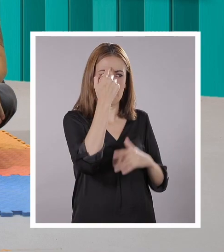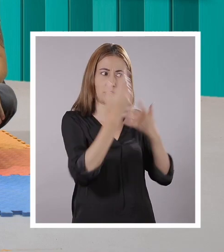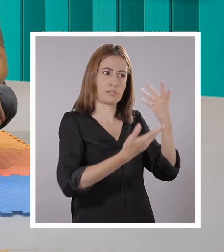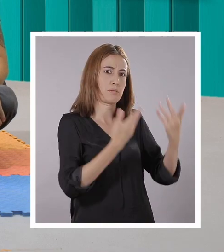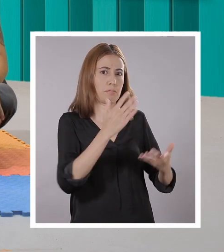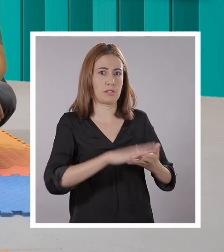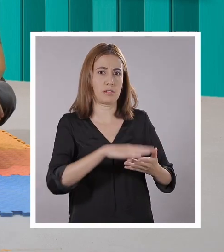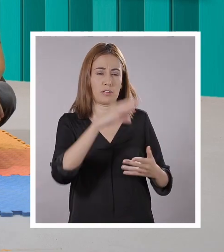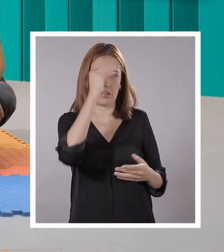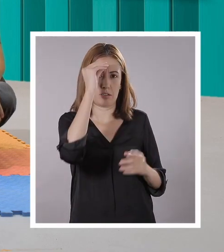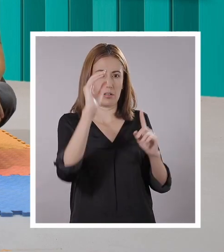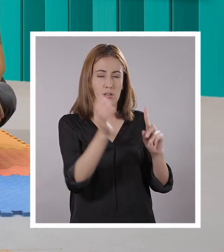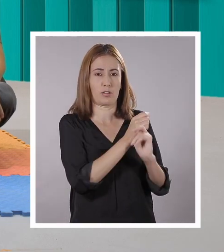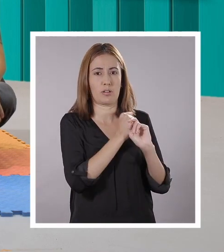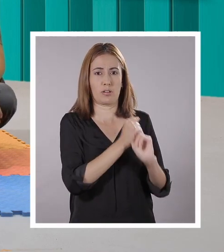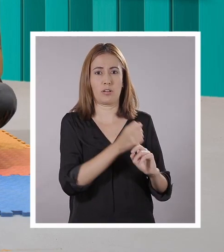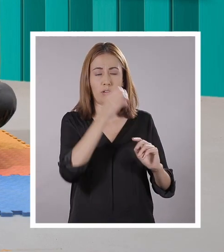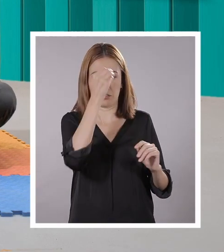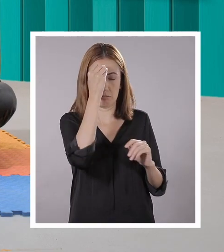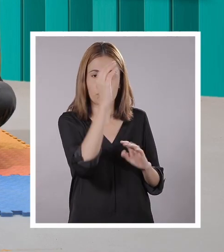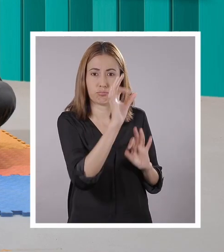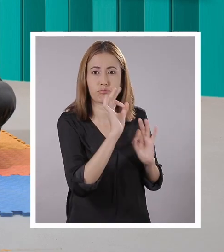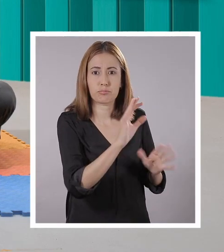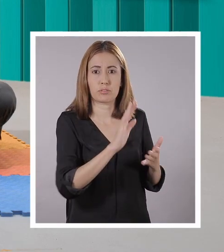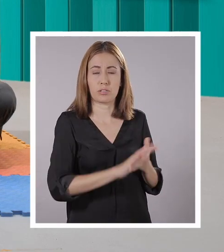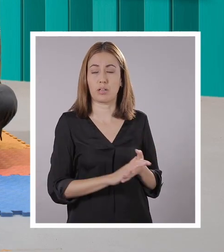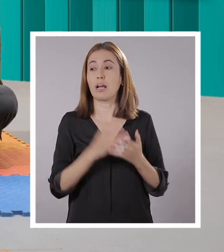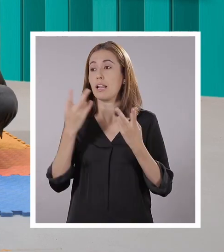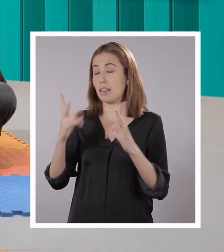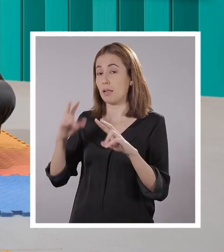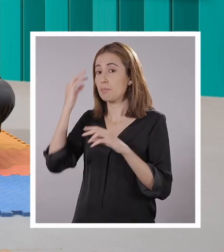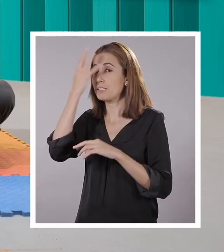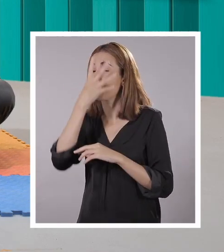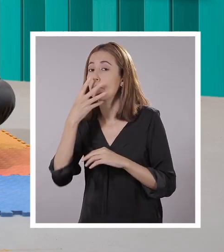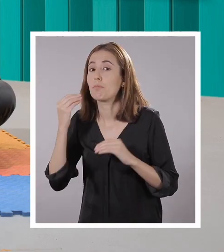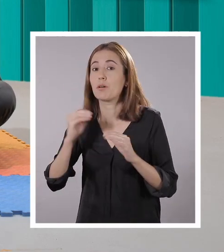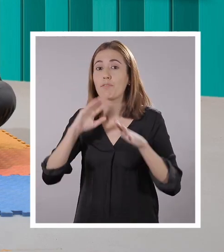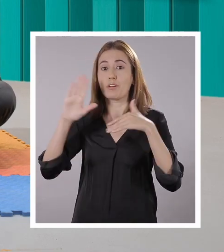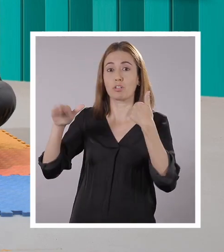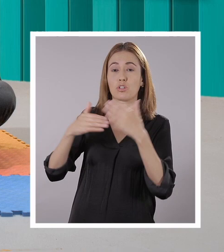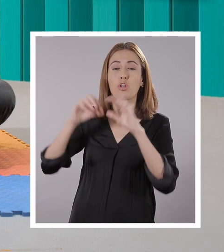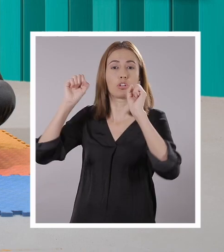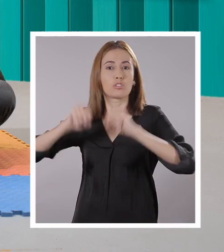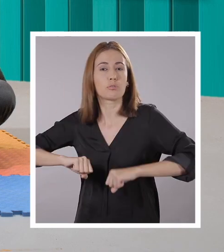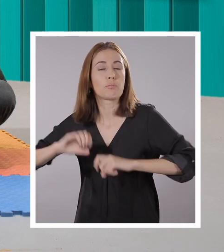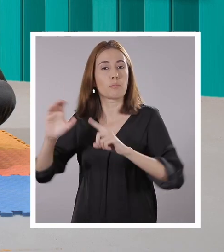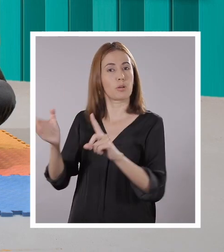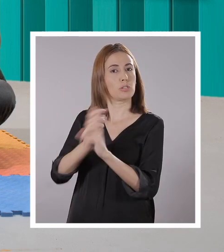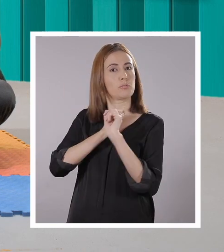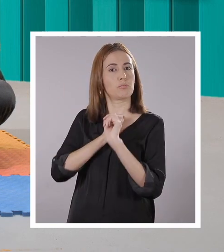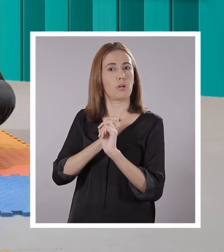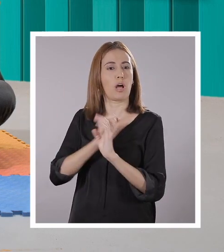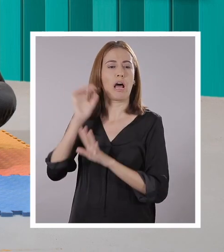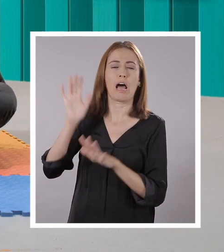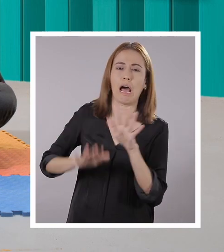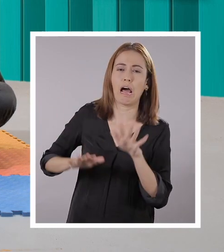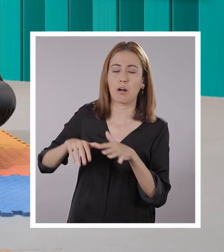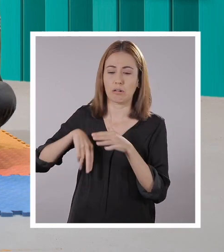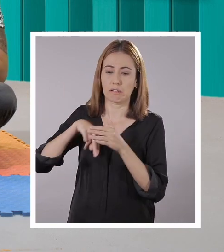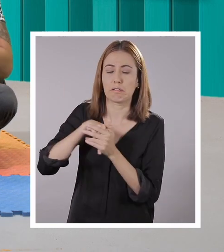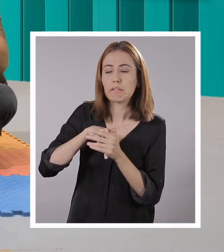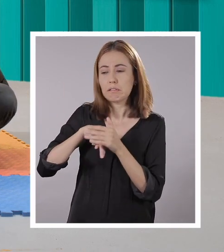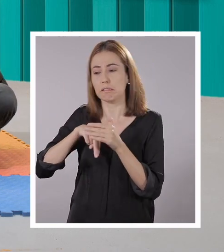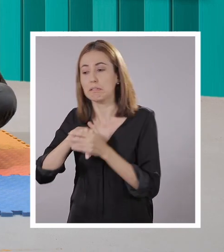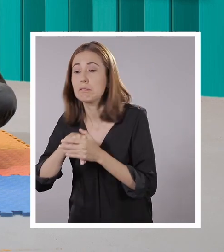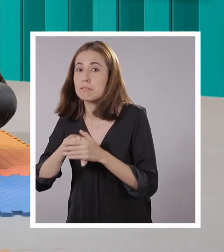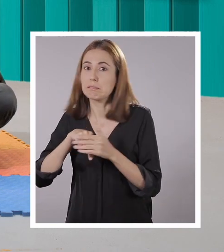¡Excelente! Yo pensé que Pancho no lo iba a lograr, pero Pancho tiene un excelente ritmo. ¿Sabe qué es lo lindo de todo esto? Todos podemos llevar el ritmo. A